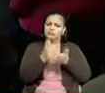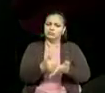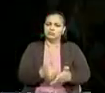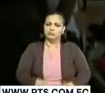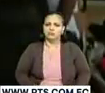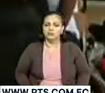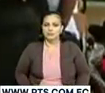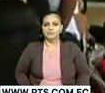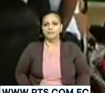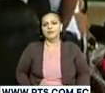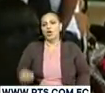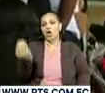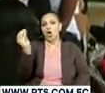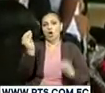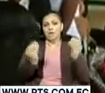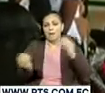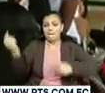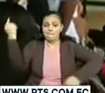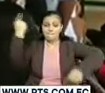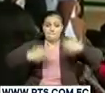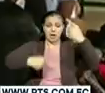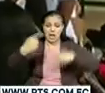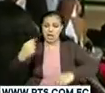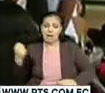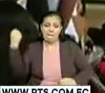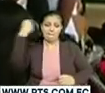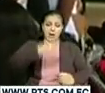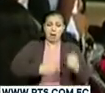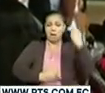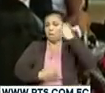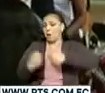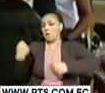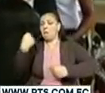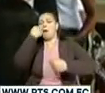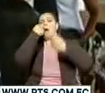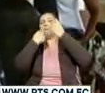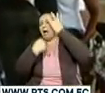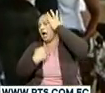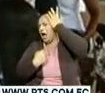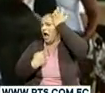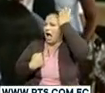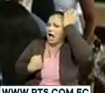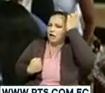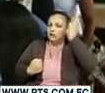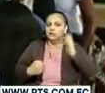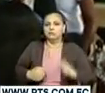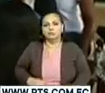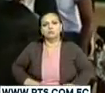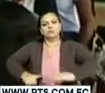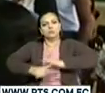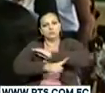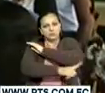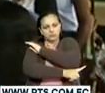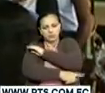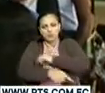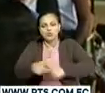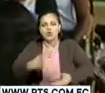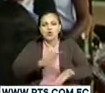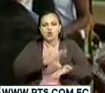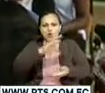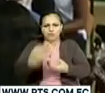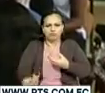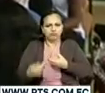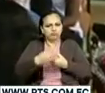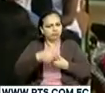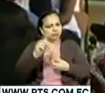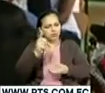sanciones. Muchas veces es dependiendo del tipo de agresión. En este caso, si es física, puede ser hasta 15 días o labor